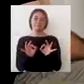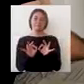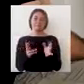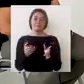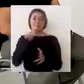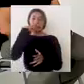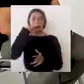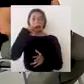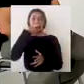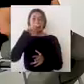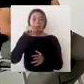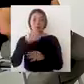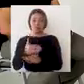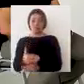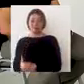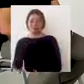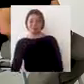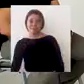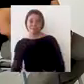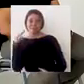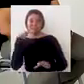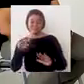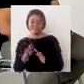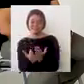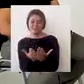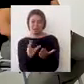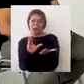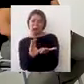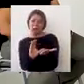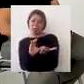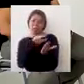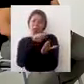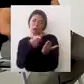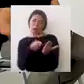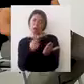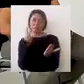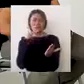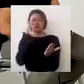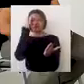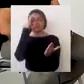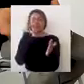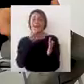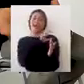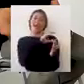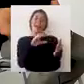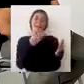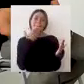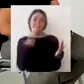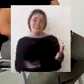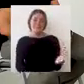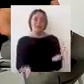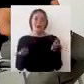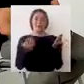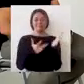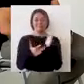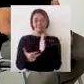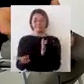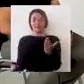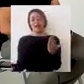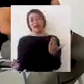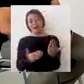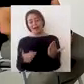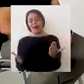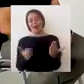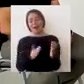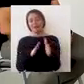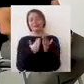lee grandes novelas, pues tenga, le doy un cómic para leer, que esa era como la idea anterior que había, sino que el cómic se